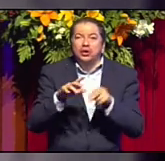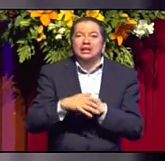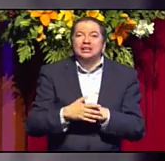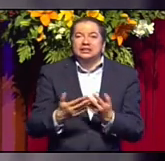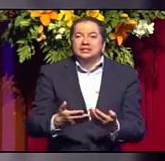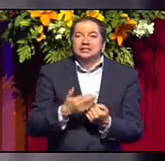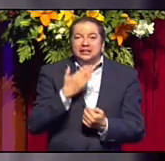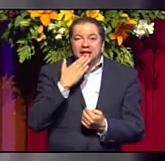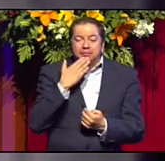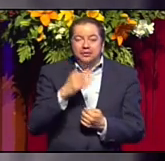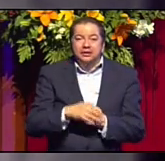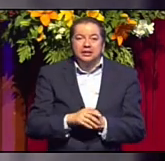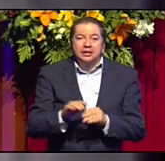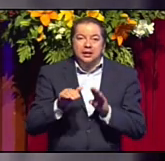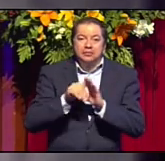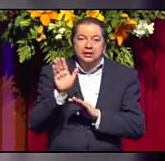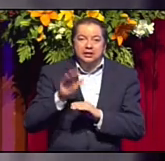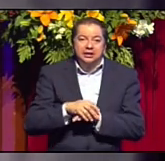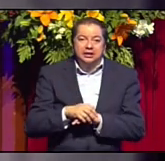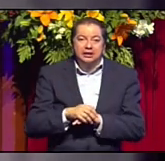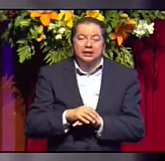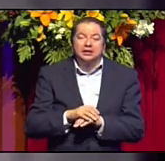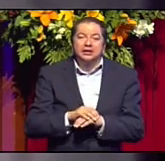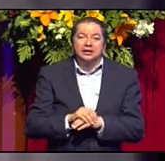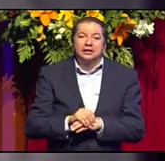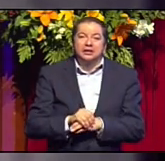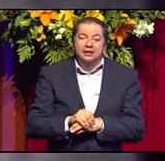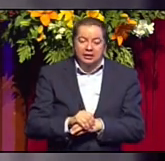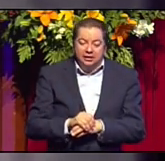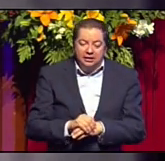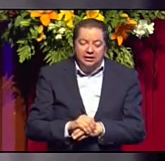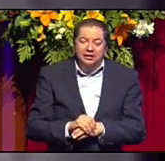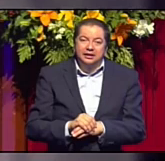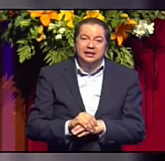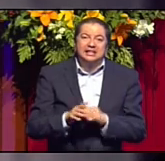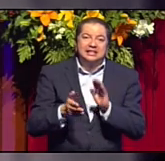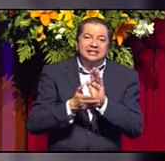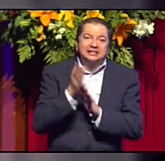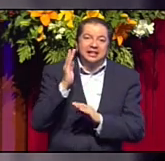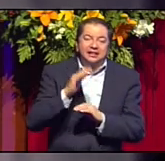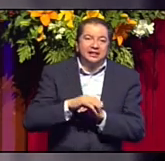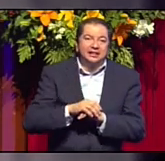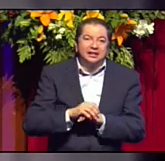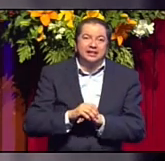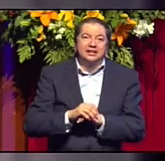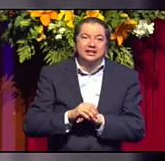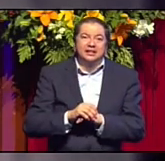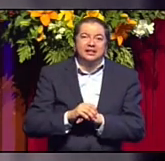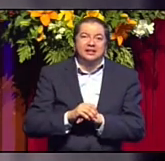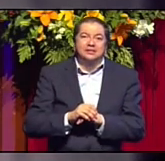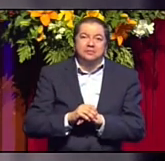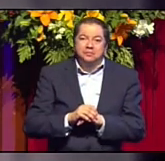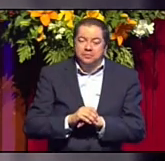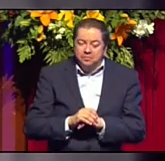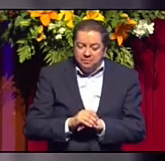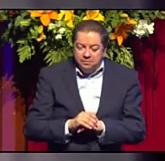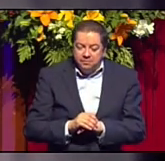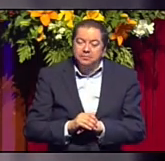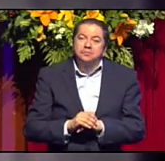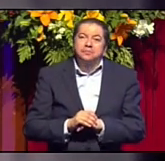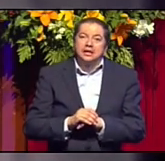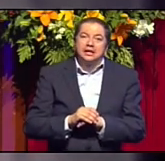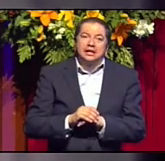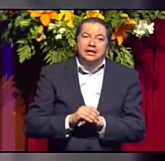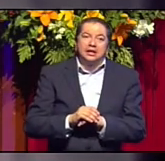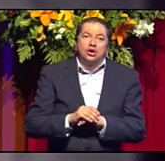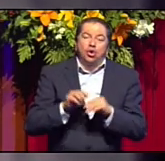y nunca, porque la mayoría se comía un helado en la plaza y se iba a conocer el Valle del Elqui. Se ignoraba que estaba en el corazón del Valle del